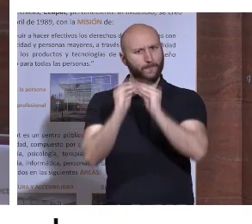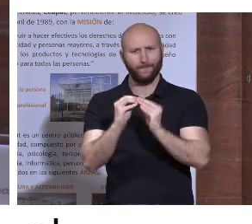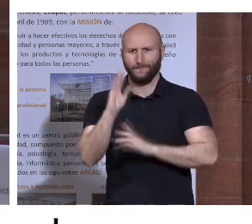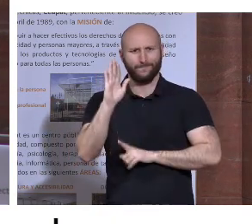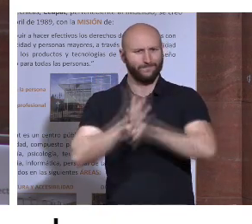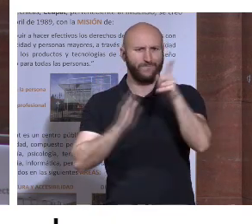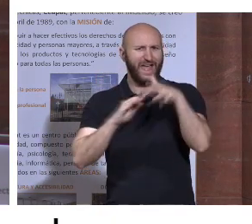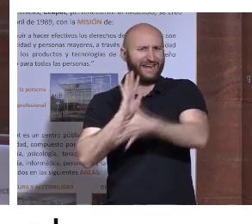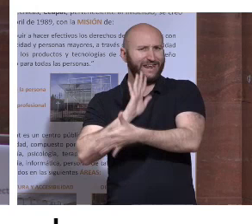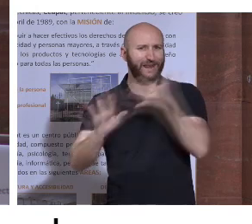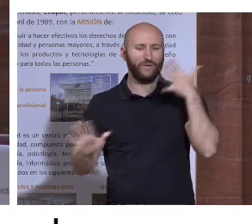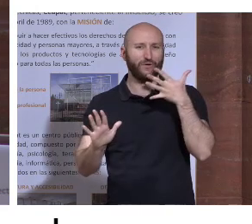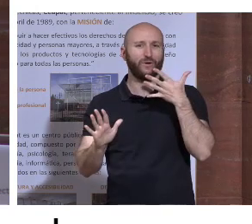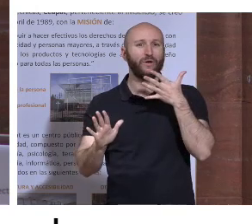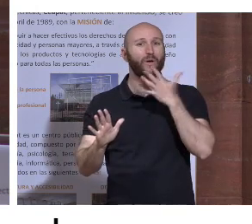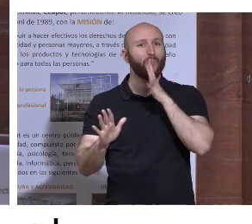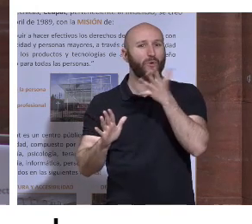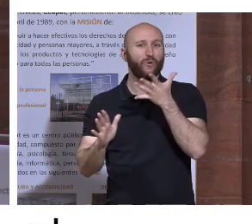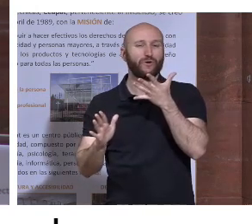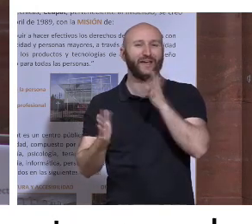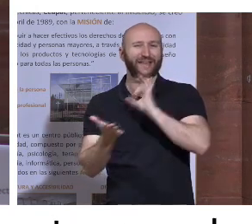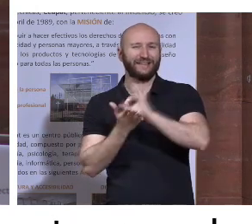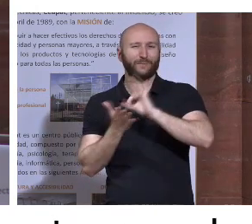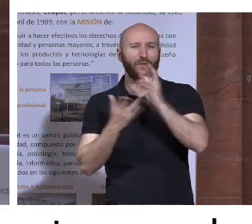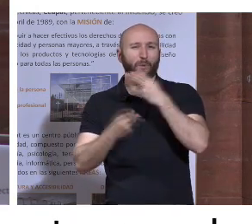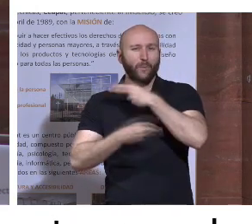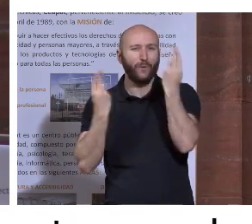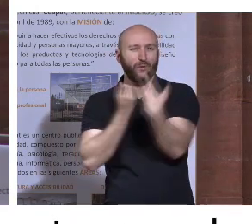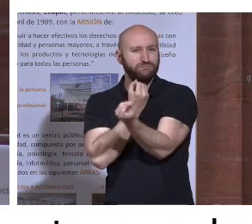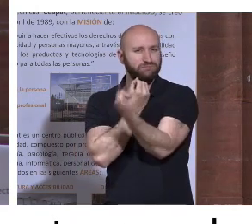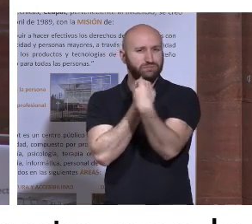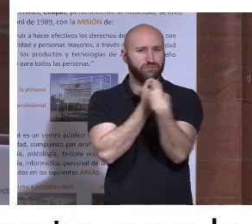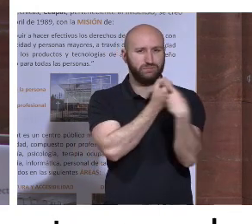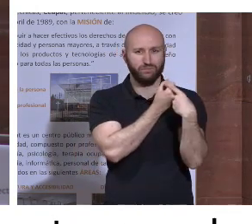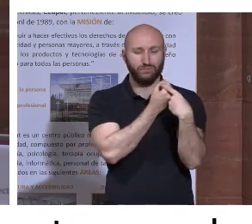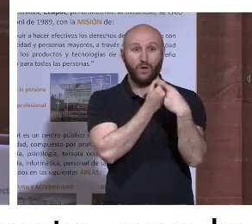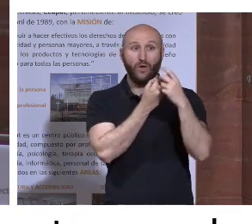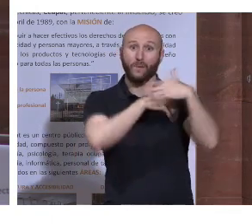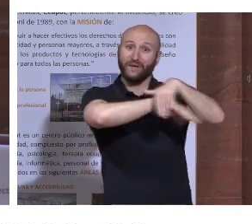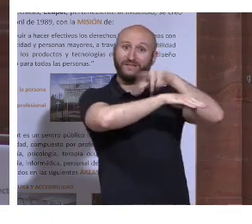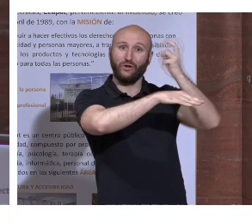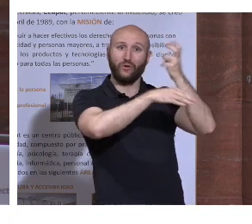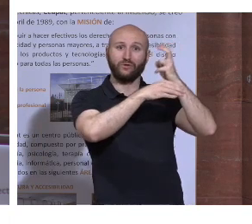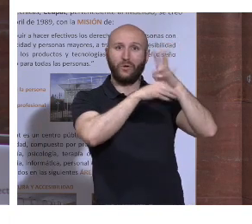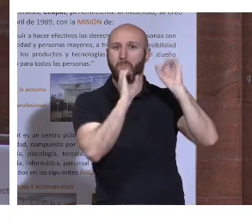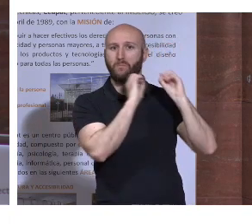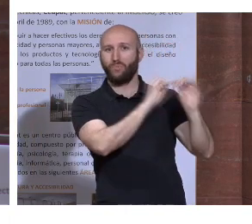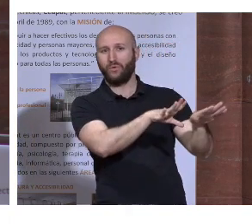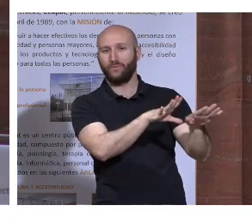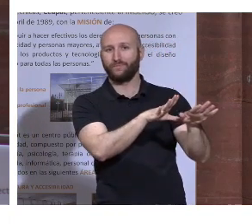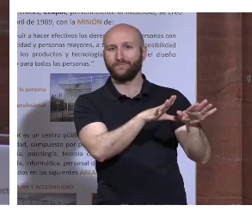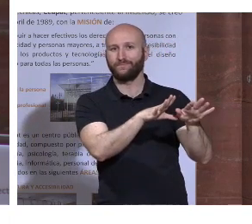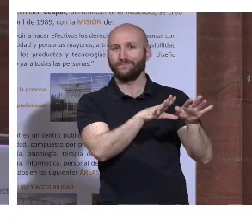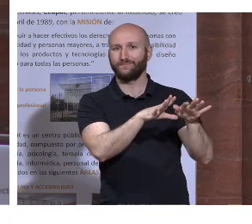rápidamente por la cantidad de servidores públicos que se fueron de otros ministerios